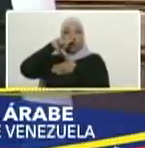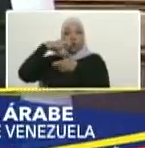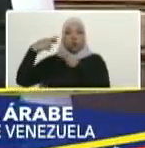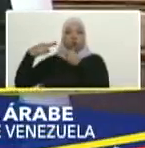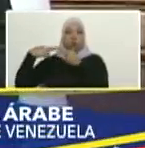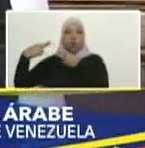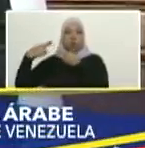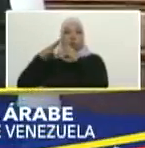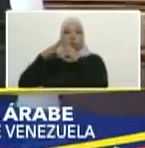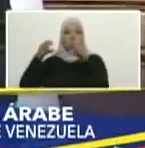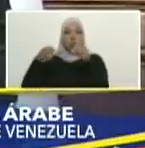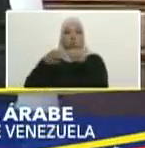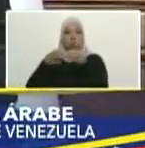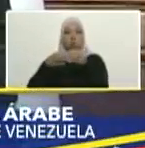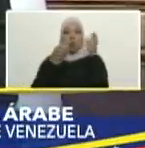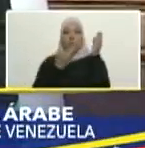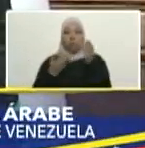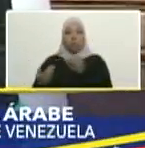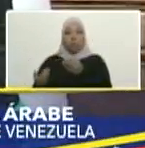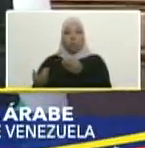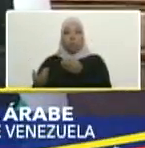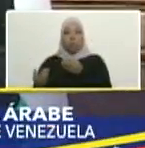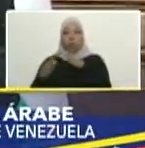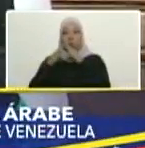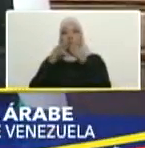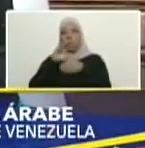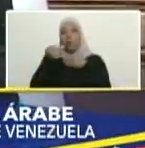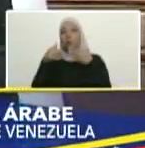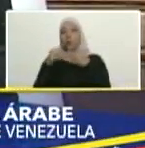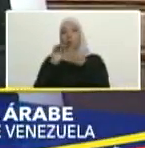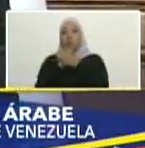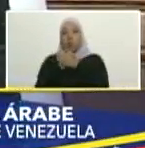toda la delegación, bienvenidos, compañeros,